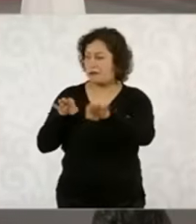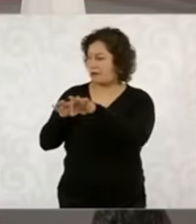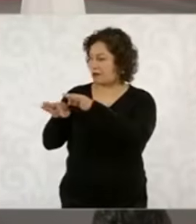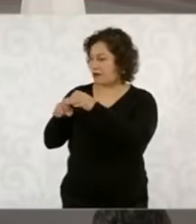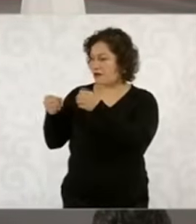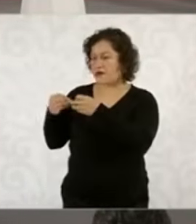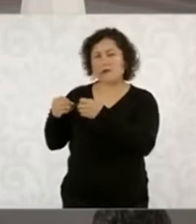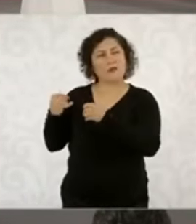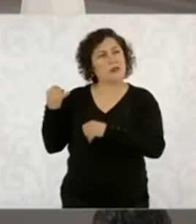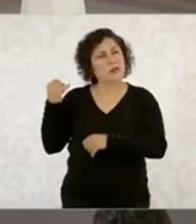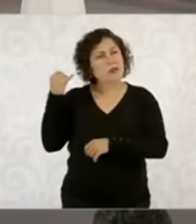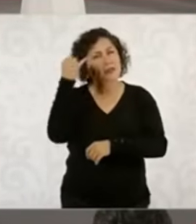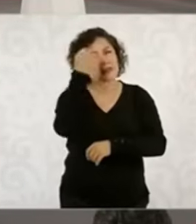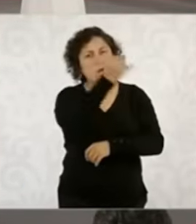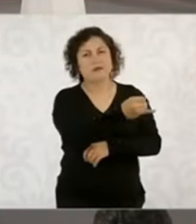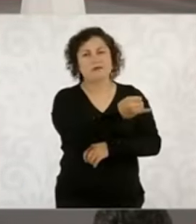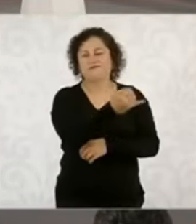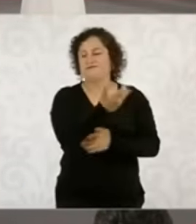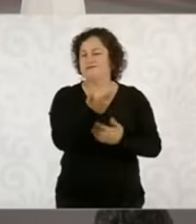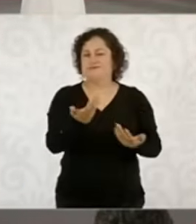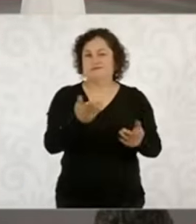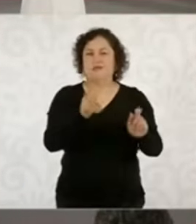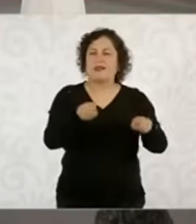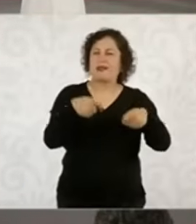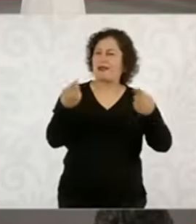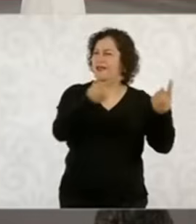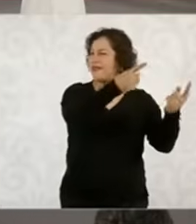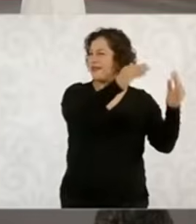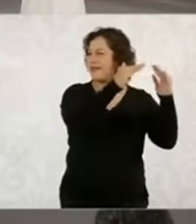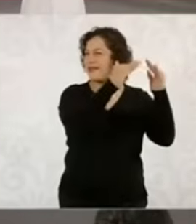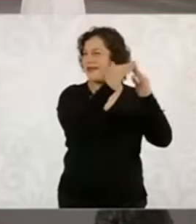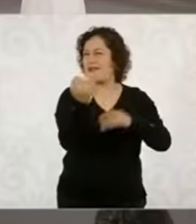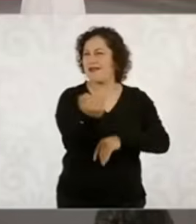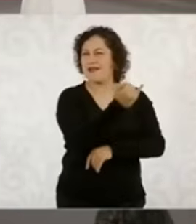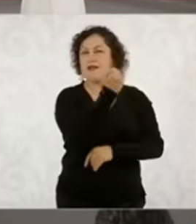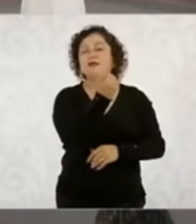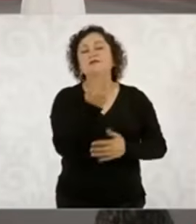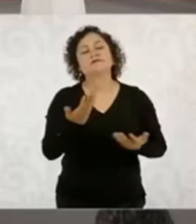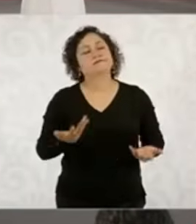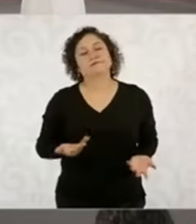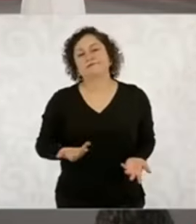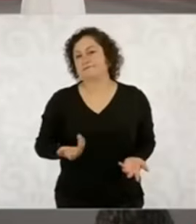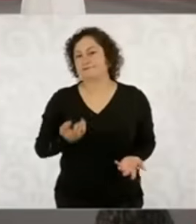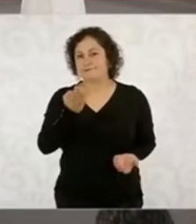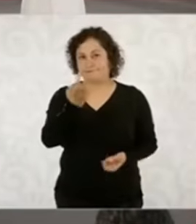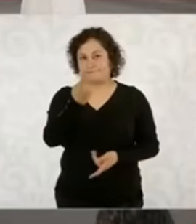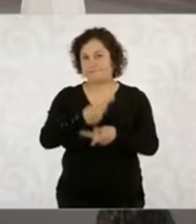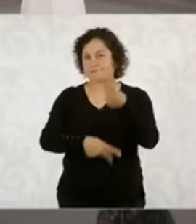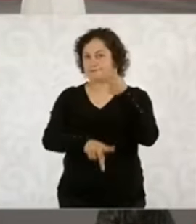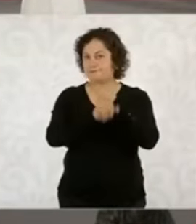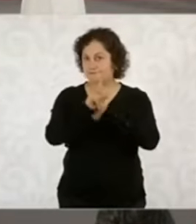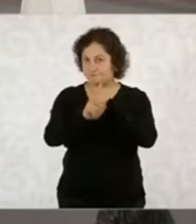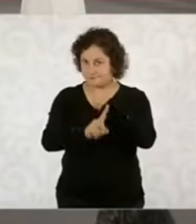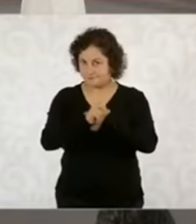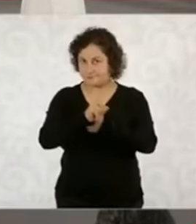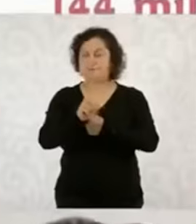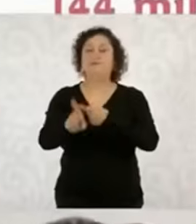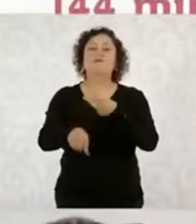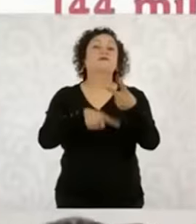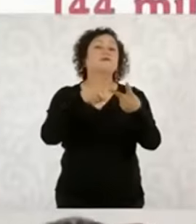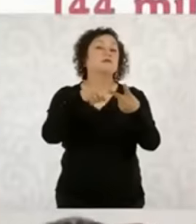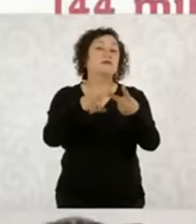Y derivado de esa problemática, mucha gente, de eso y de los créditos